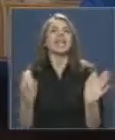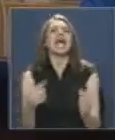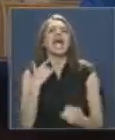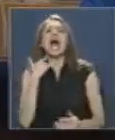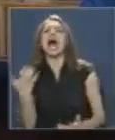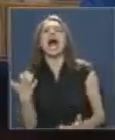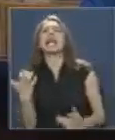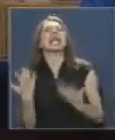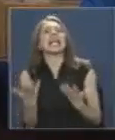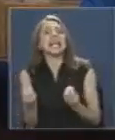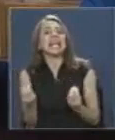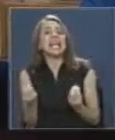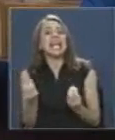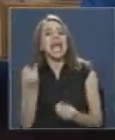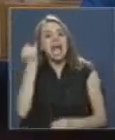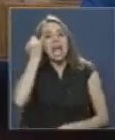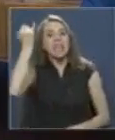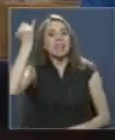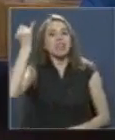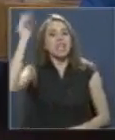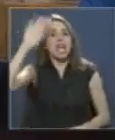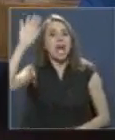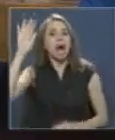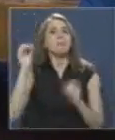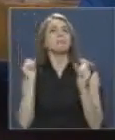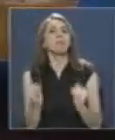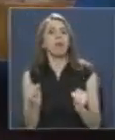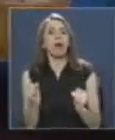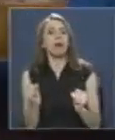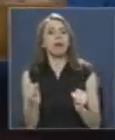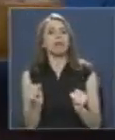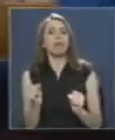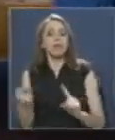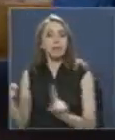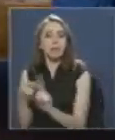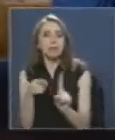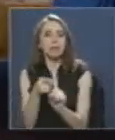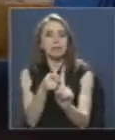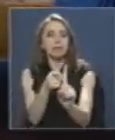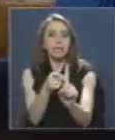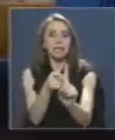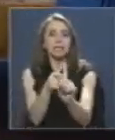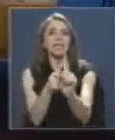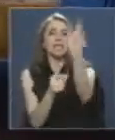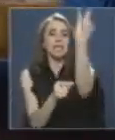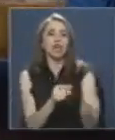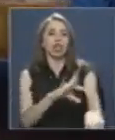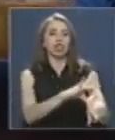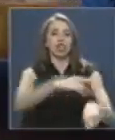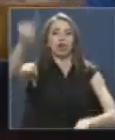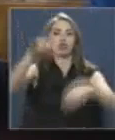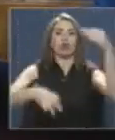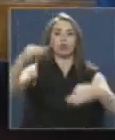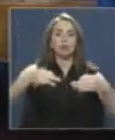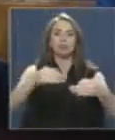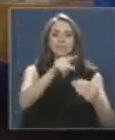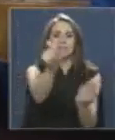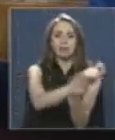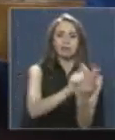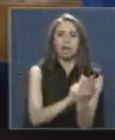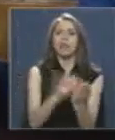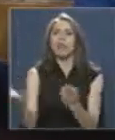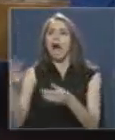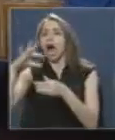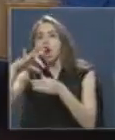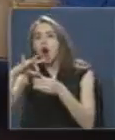qué ideología podría llevarse a perseguir a un médico que prescribe productos derivados de